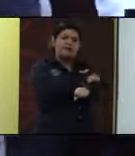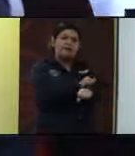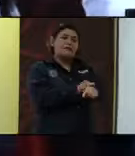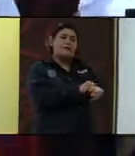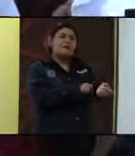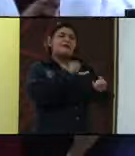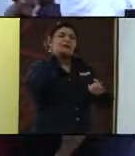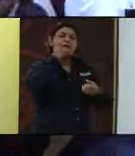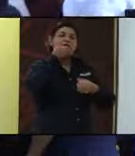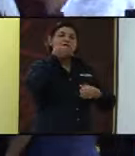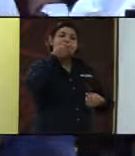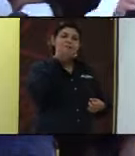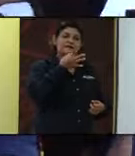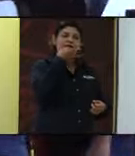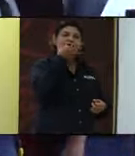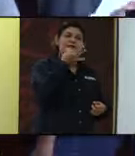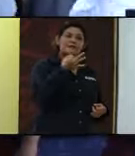estar